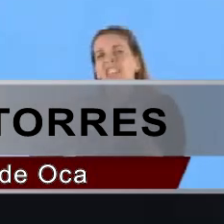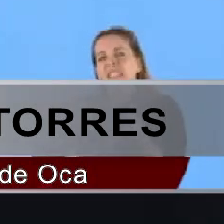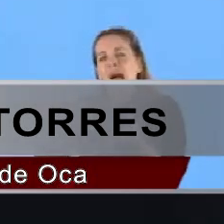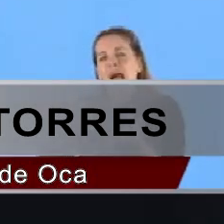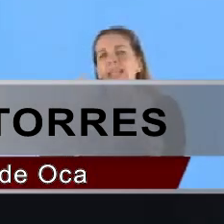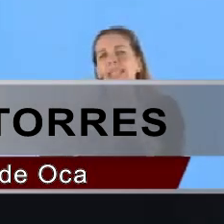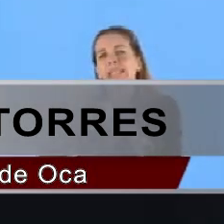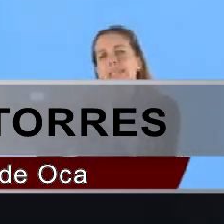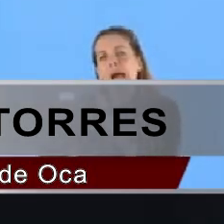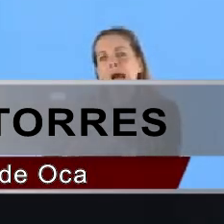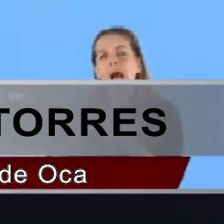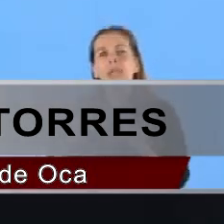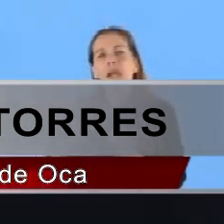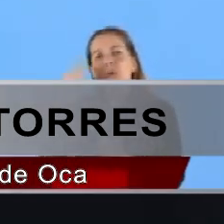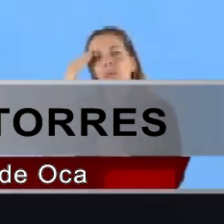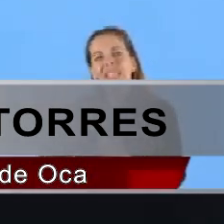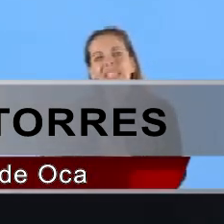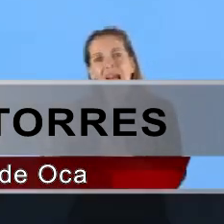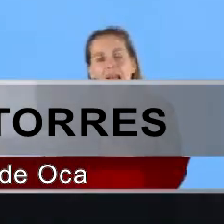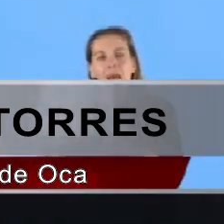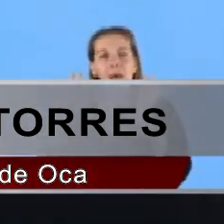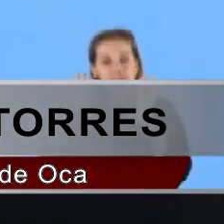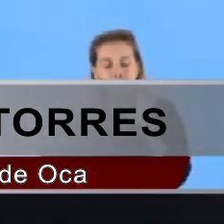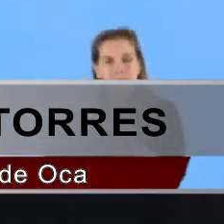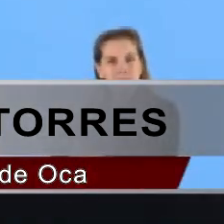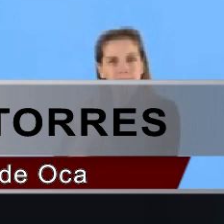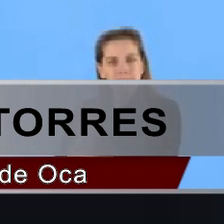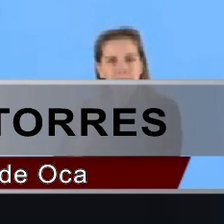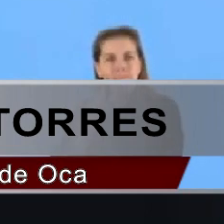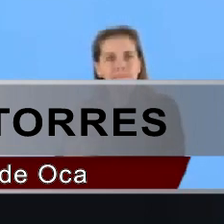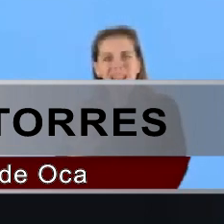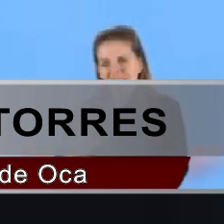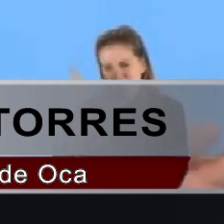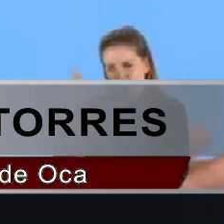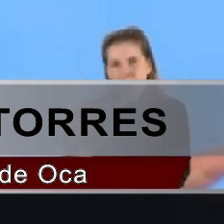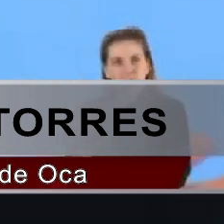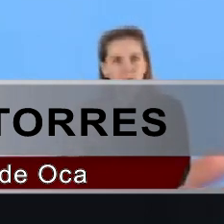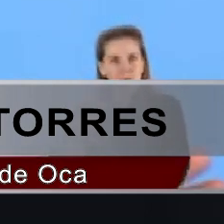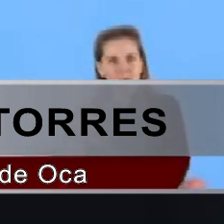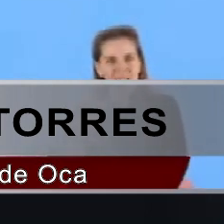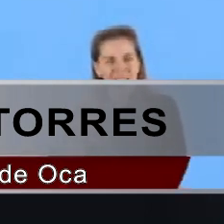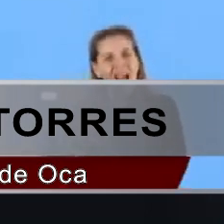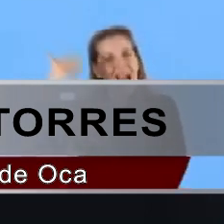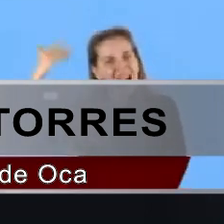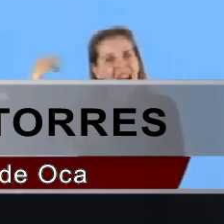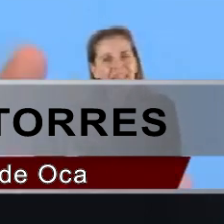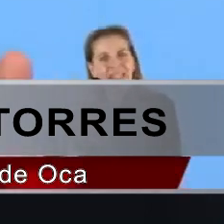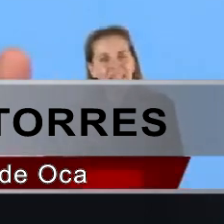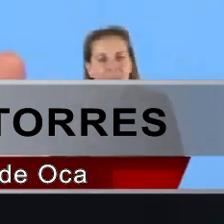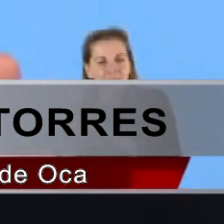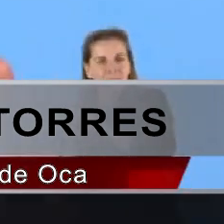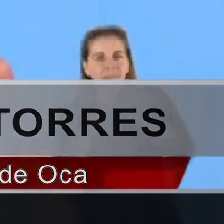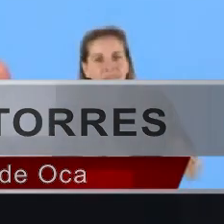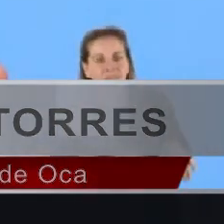para que no se dañen y no hagan daños a terceros. Y la verdad, la medida de seguridad era encerrarlos en un